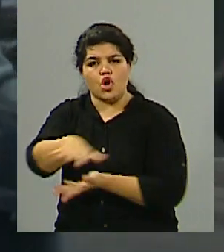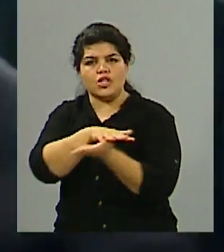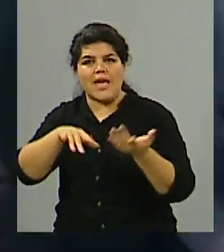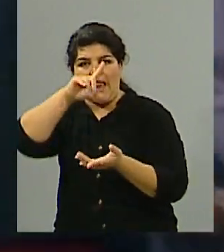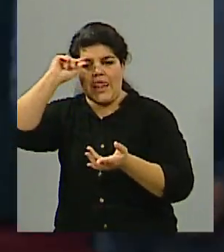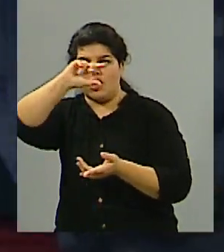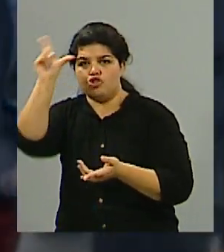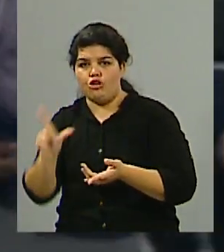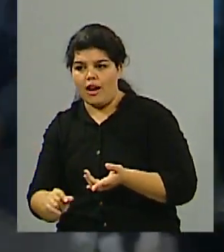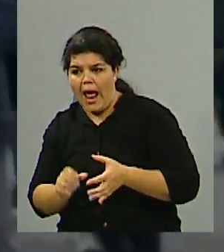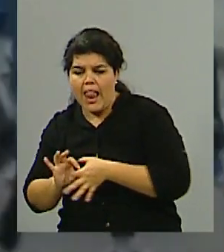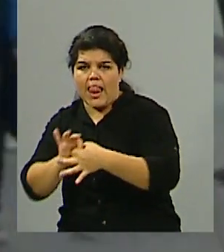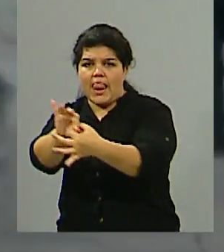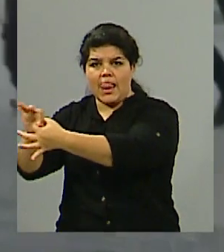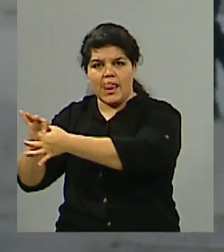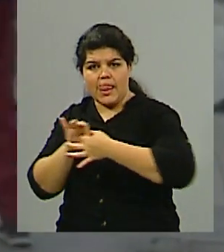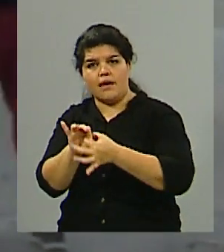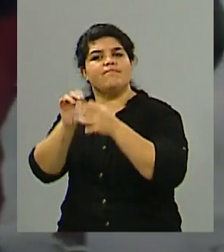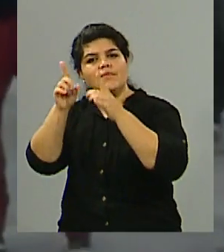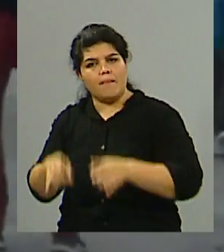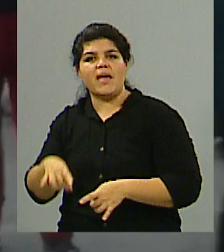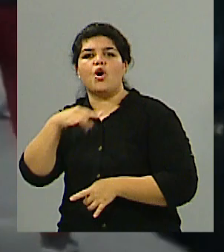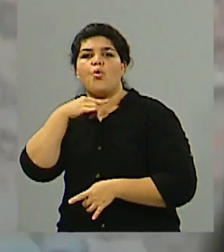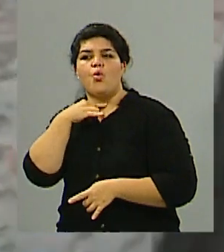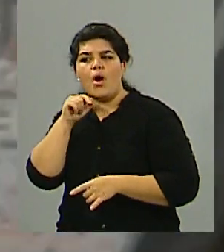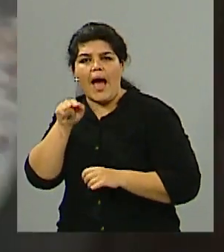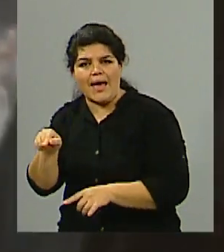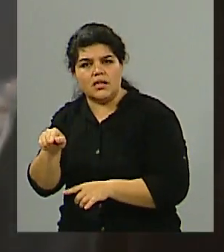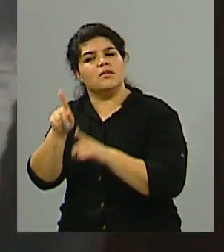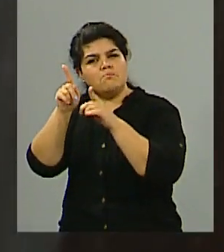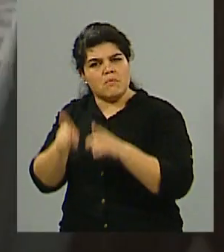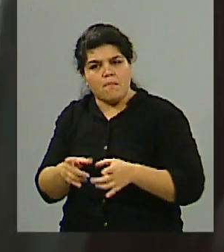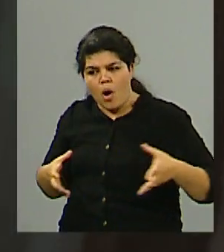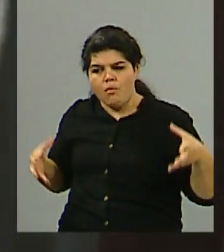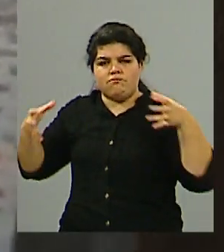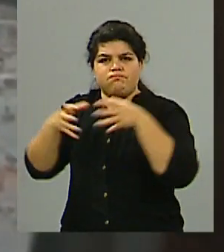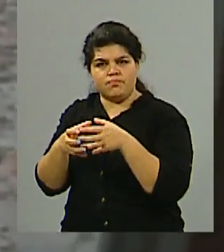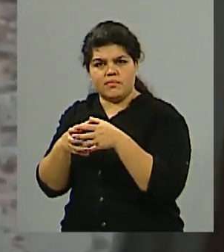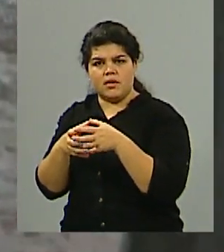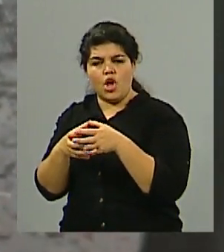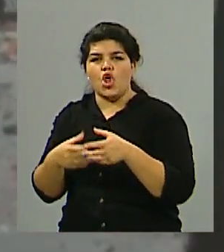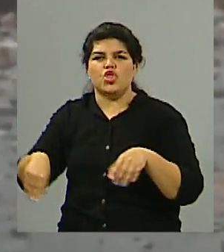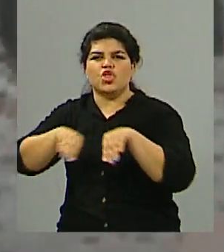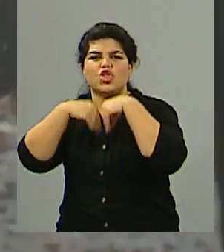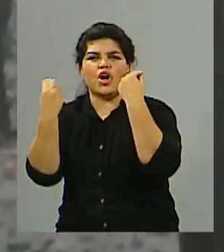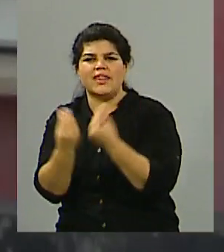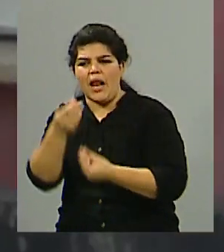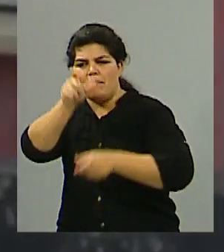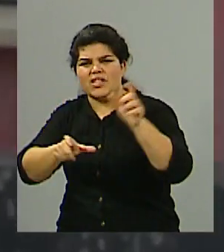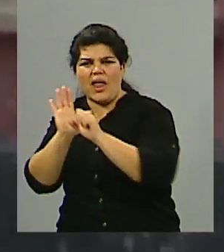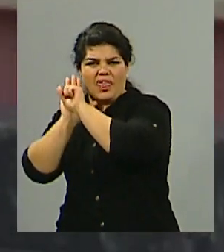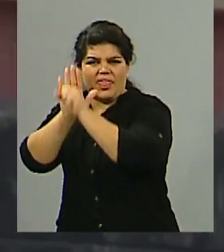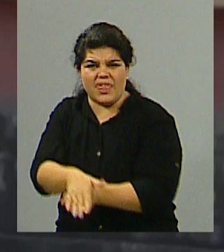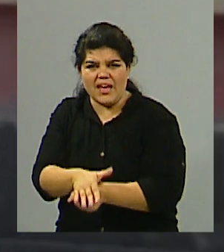nivel nacional y sobre todo con la gente que está en Jujuy. Hay más más de 60 detenidos, detenidas. Sí.